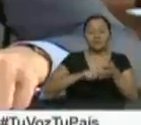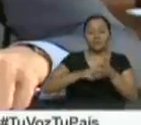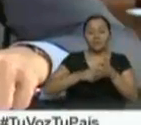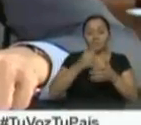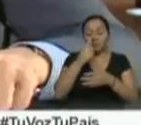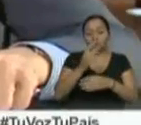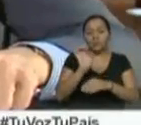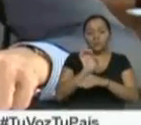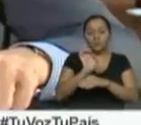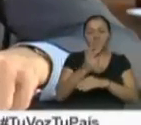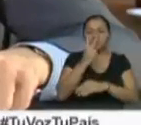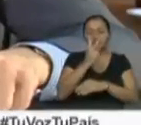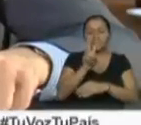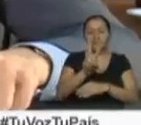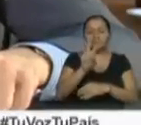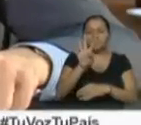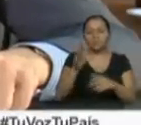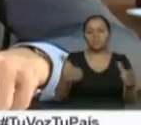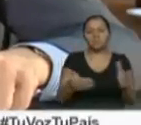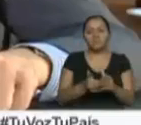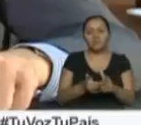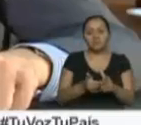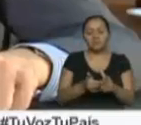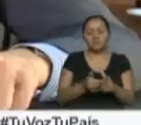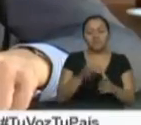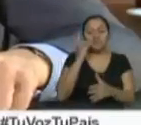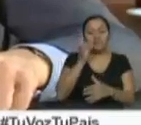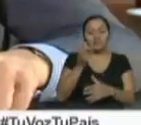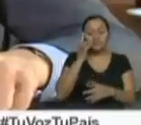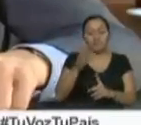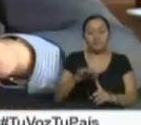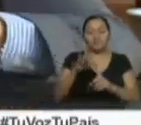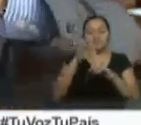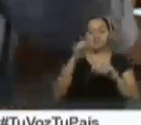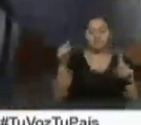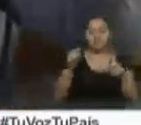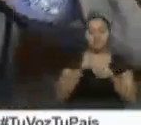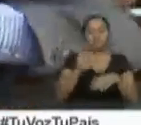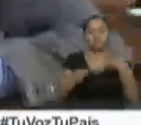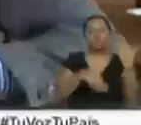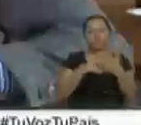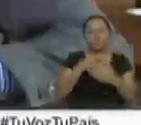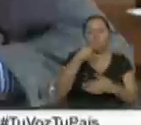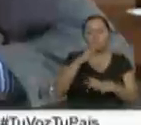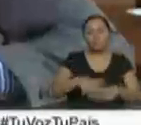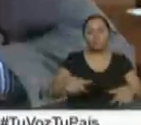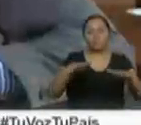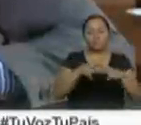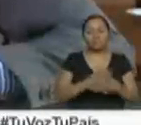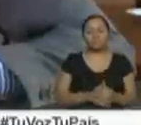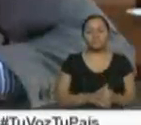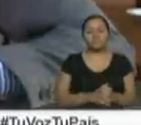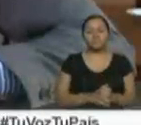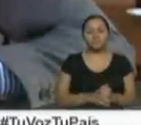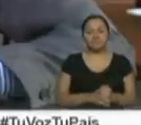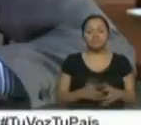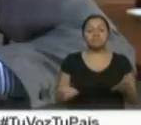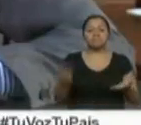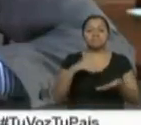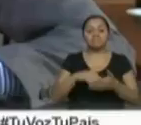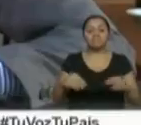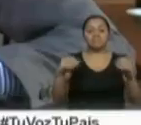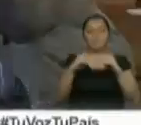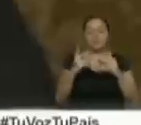del Ecuador ha hecho 24.000 exámenes especiales a todo el sector público en general. Además, recalcó que se